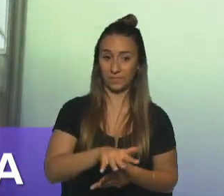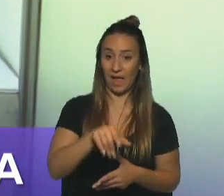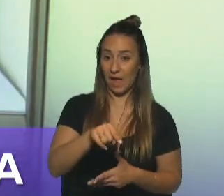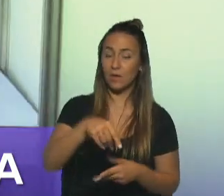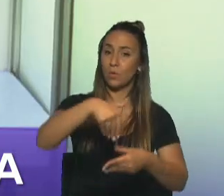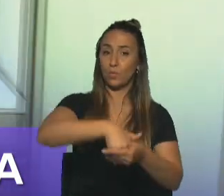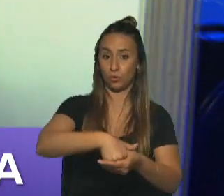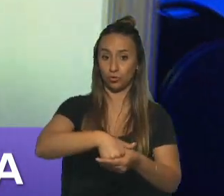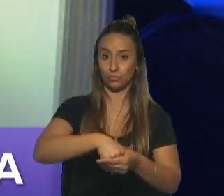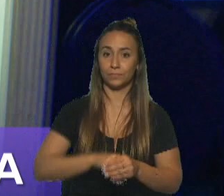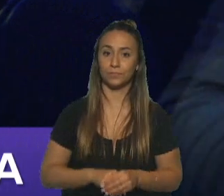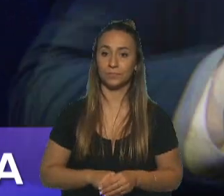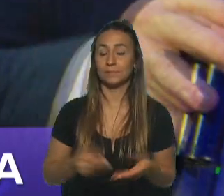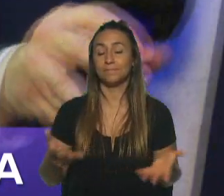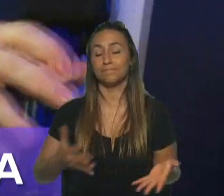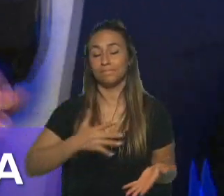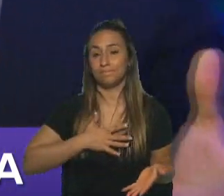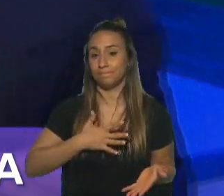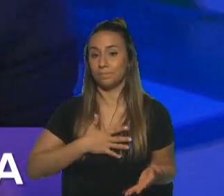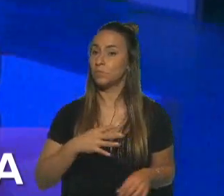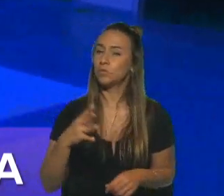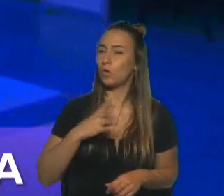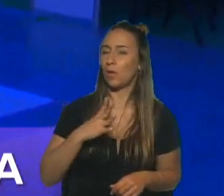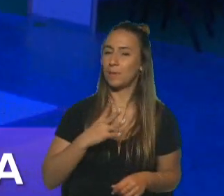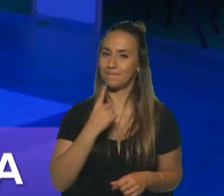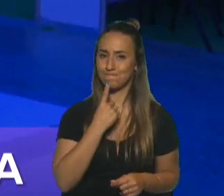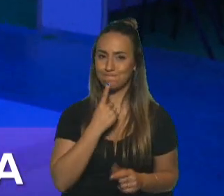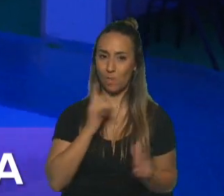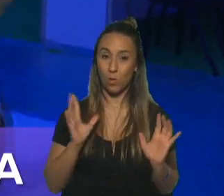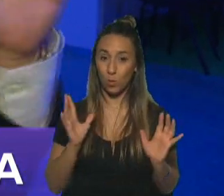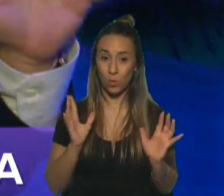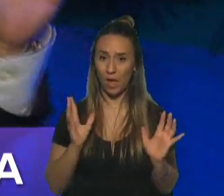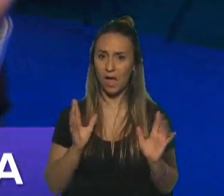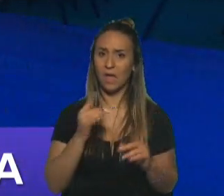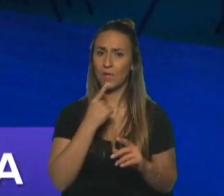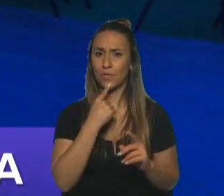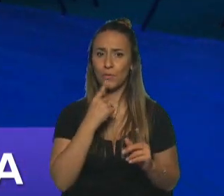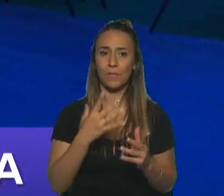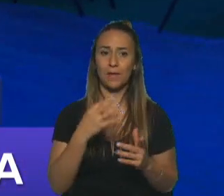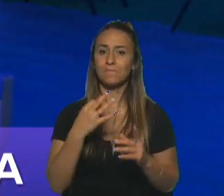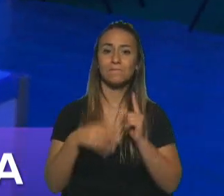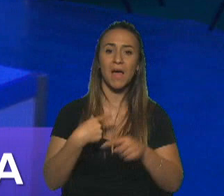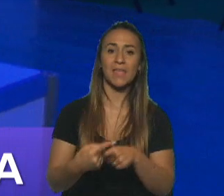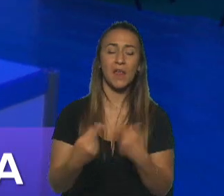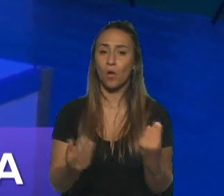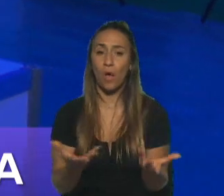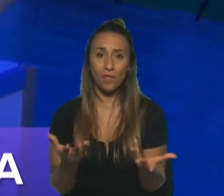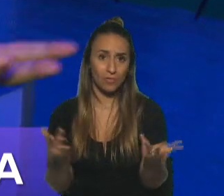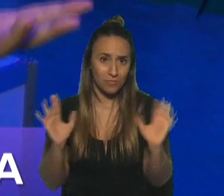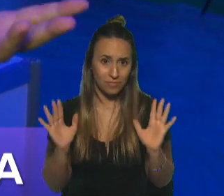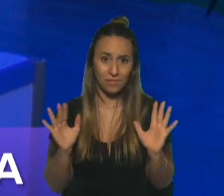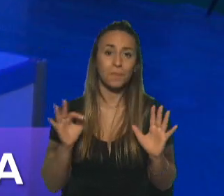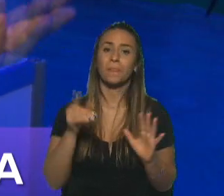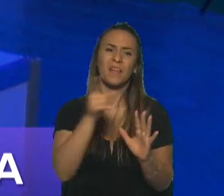voto. Lamentablemente, todavía hay dudas respecto de lo que va a ser la situación. Ayer, conciliación obligatoria, que usted sabe,